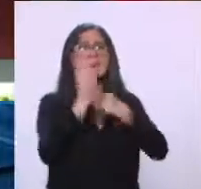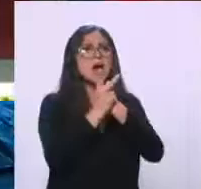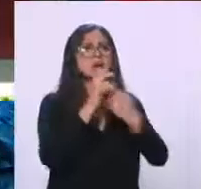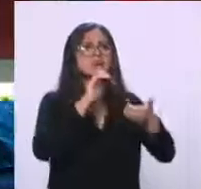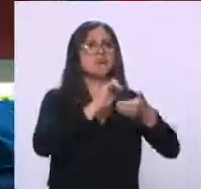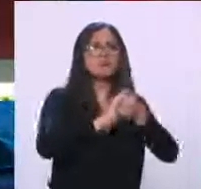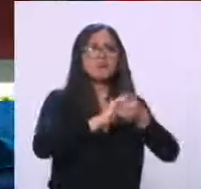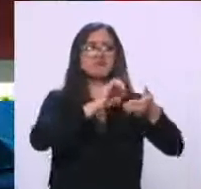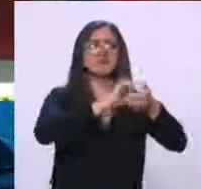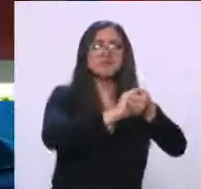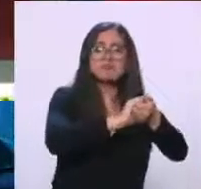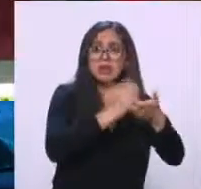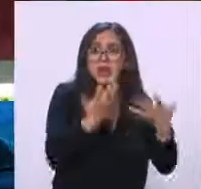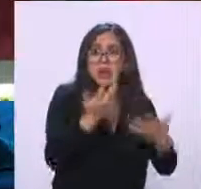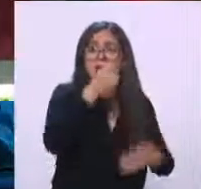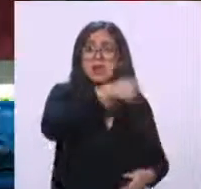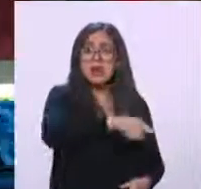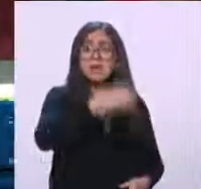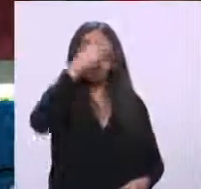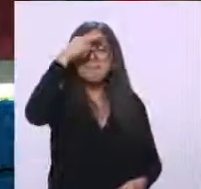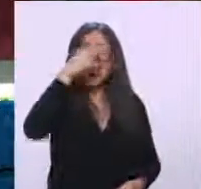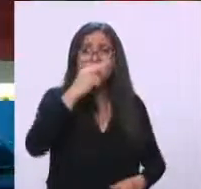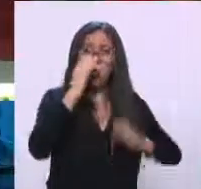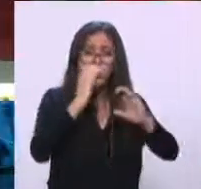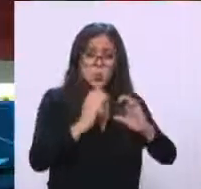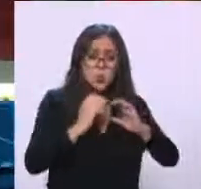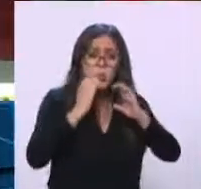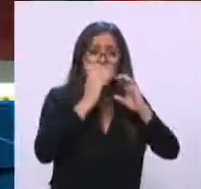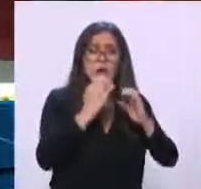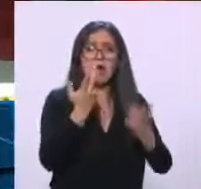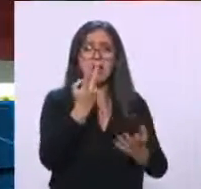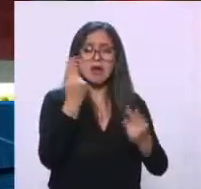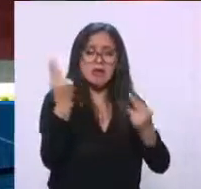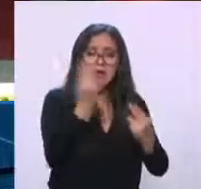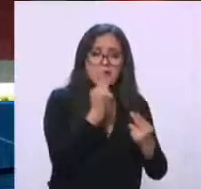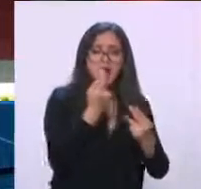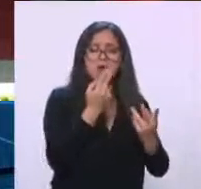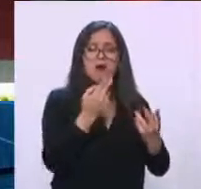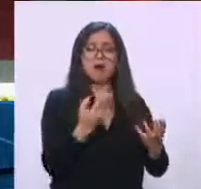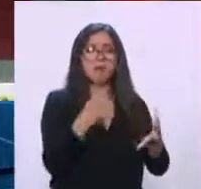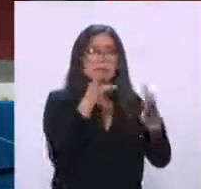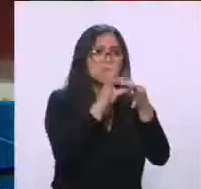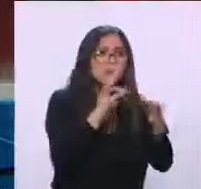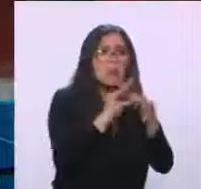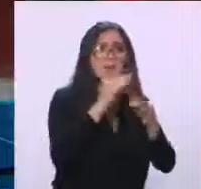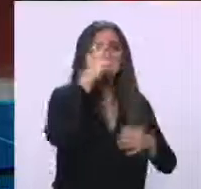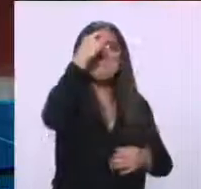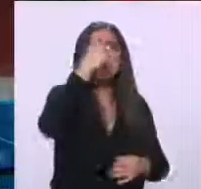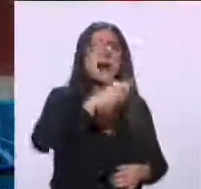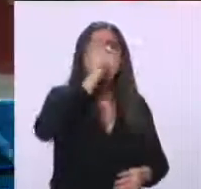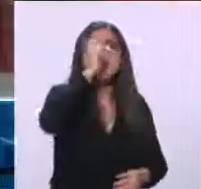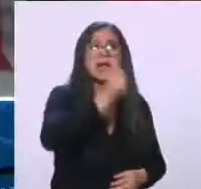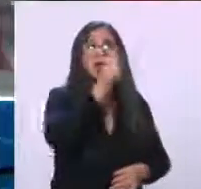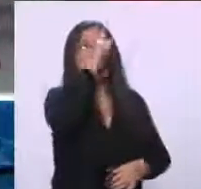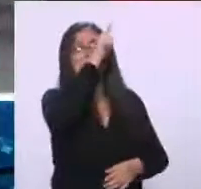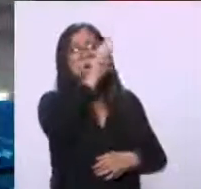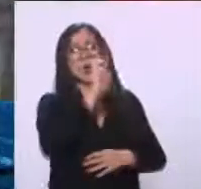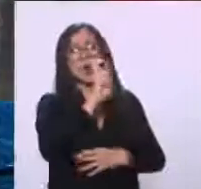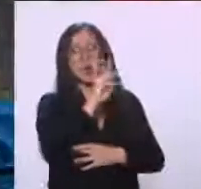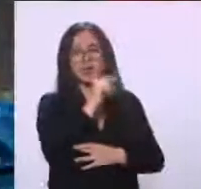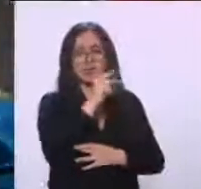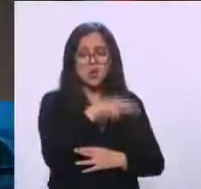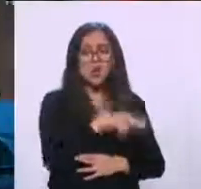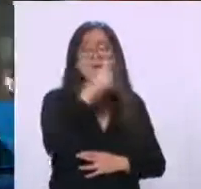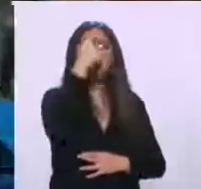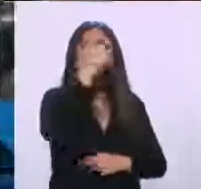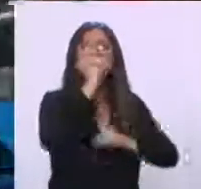está pues, cuidando sus intereses. México viajó a Washington para poder reactivar su economía, para poder sacar el